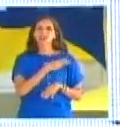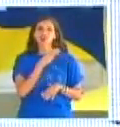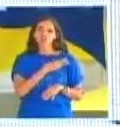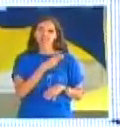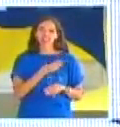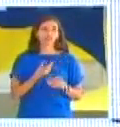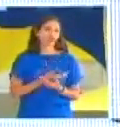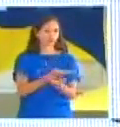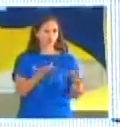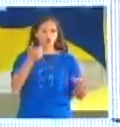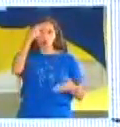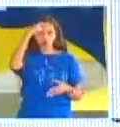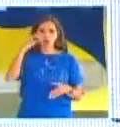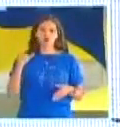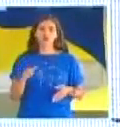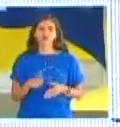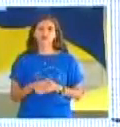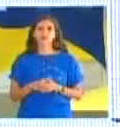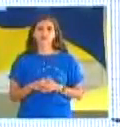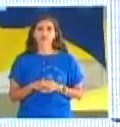misiones para todo el pueblo.